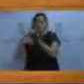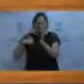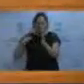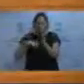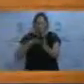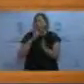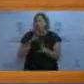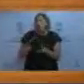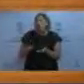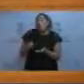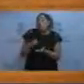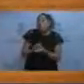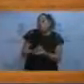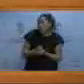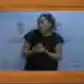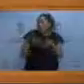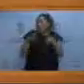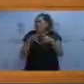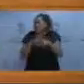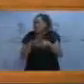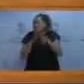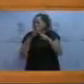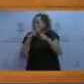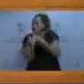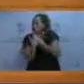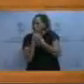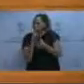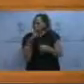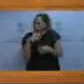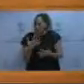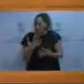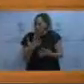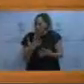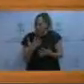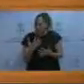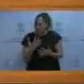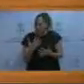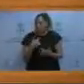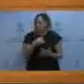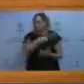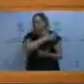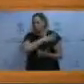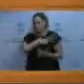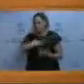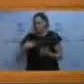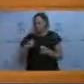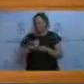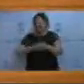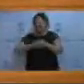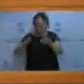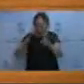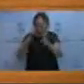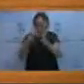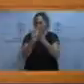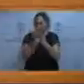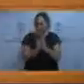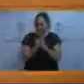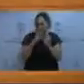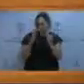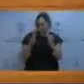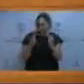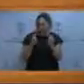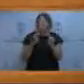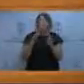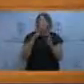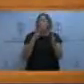la estructura o la situación actual. Y yo querría que me aclarara esto, porque sí sabemos que se están realizando entrevistas